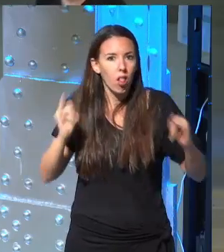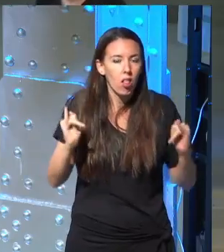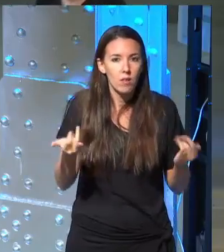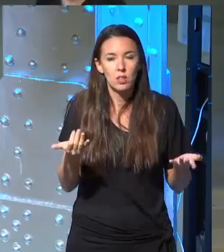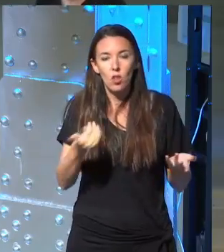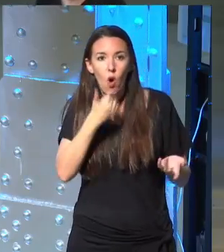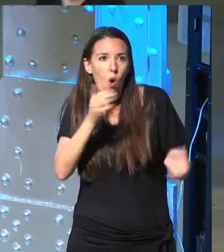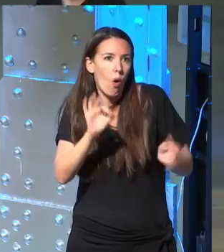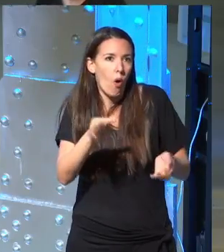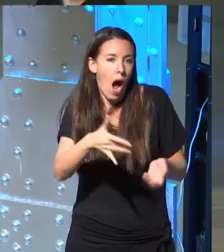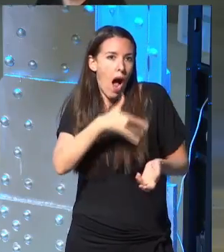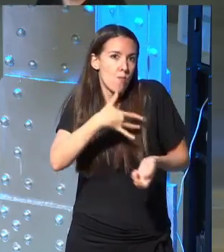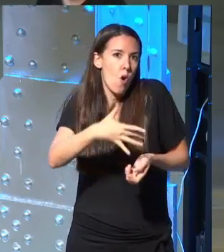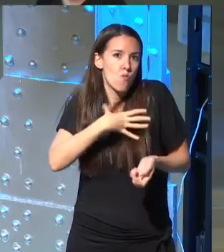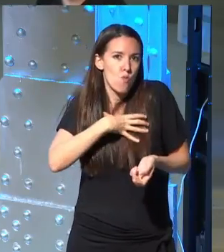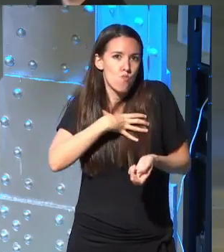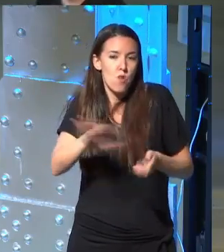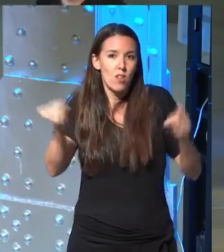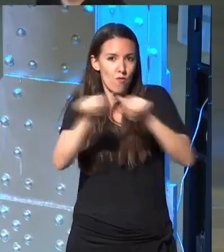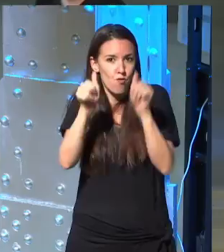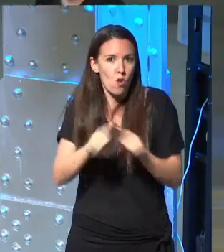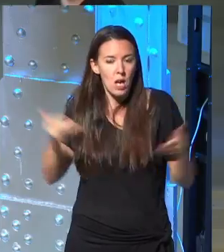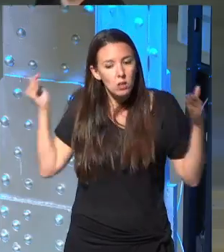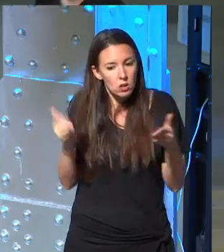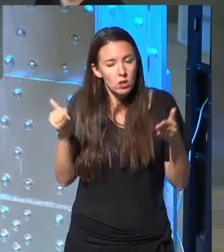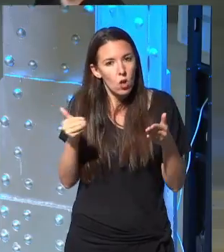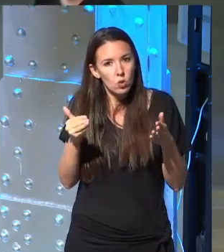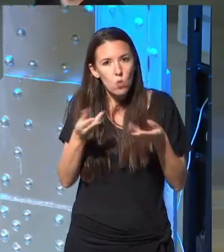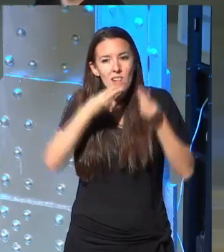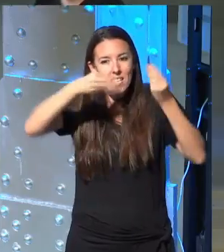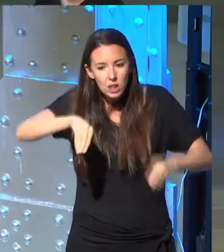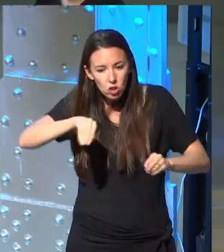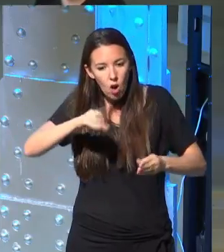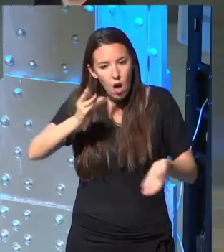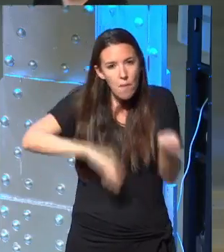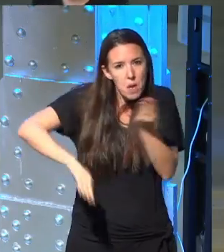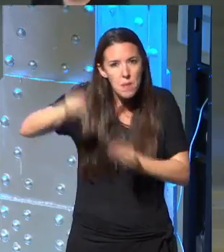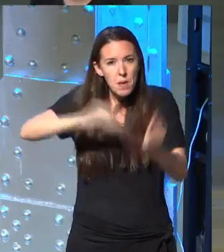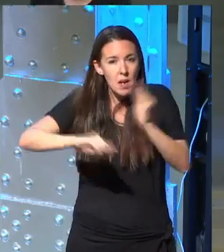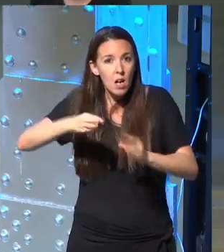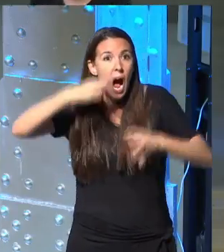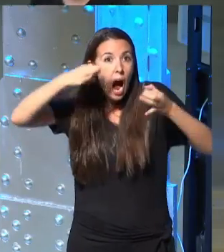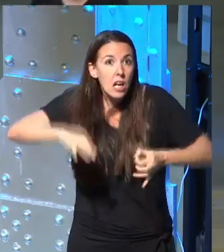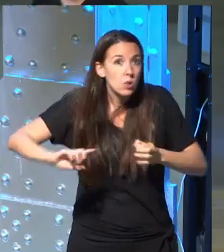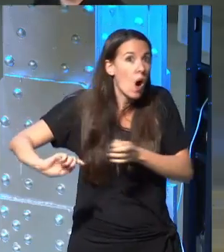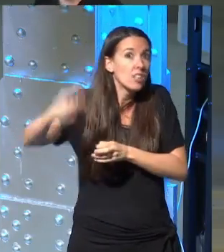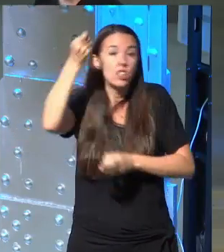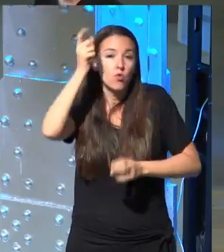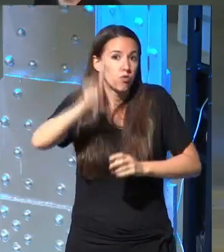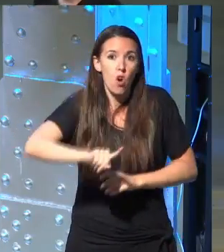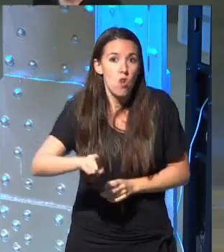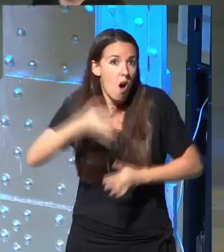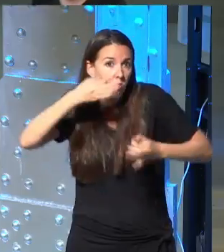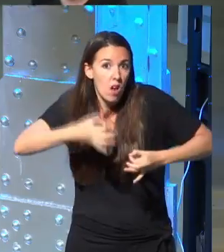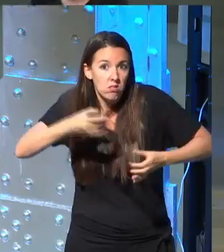diversión... por amor a las posibilidades de formato, que te dediques a construir una historia así sin tener garantizada que vas a tener una gratificación.